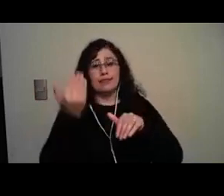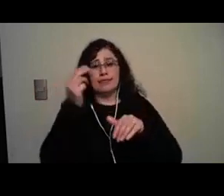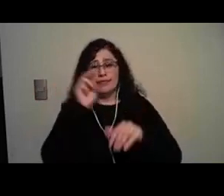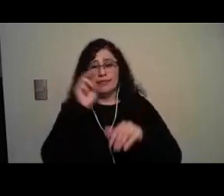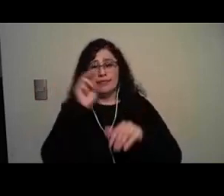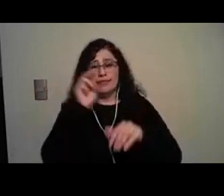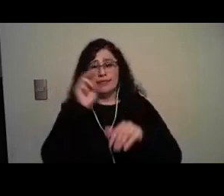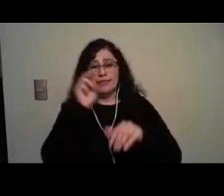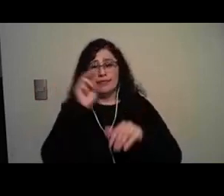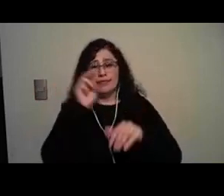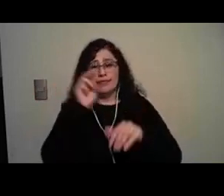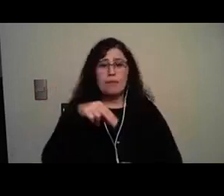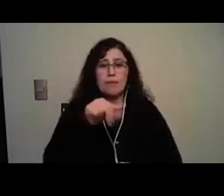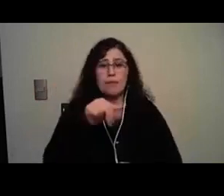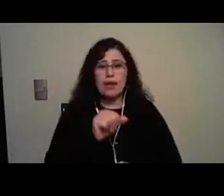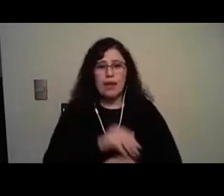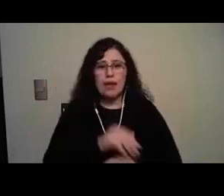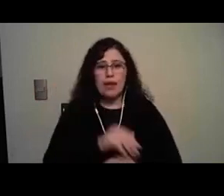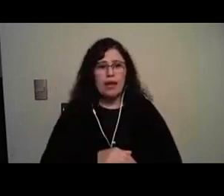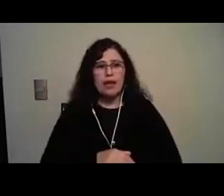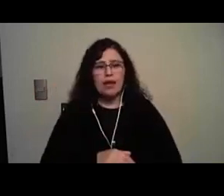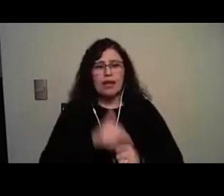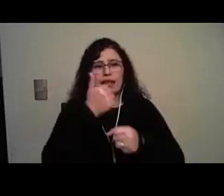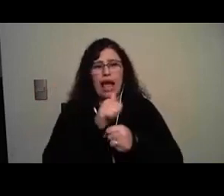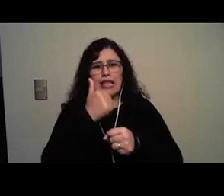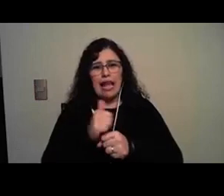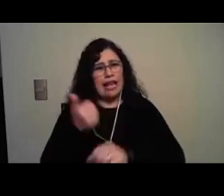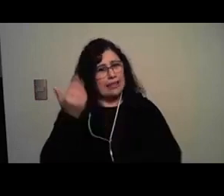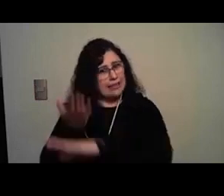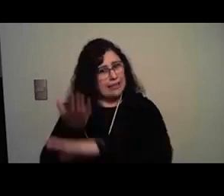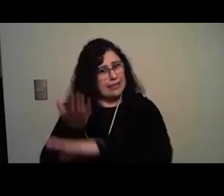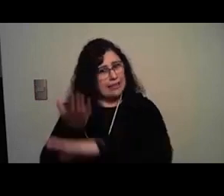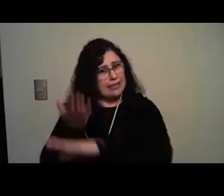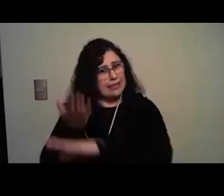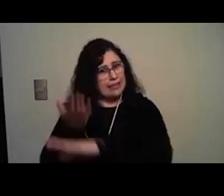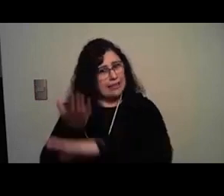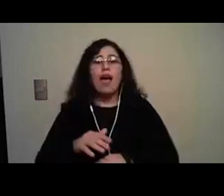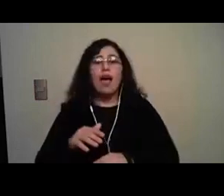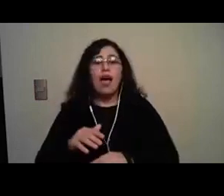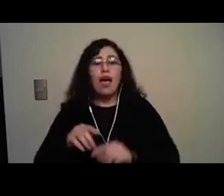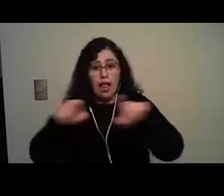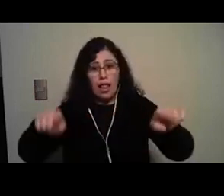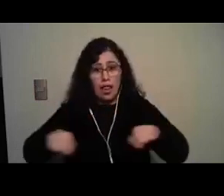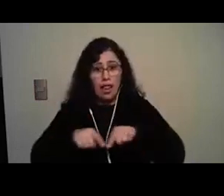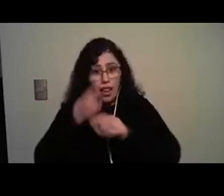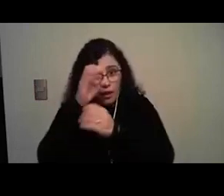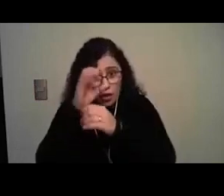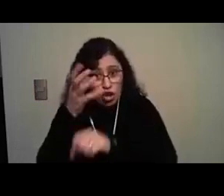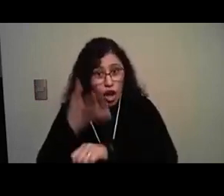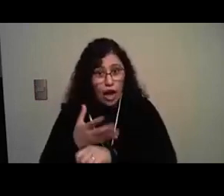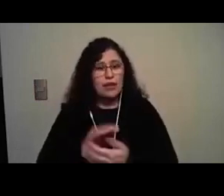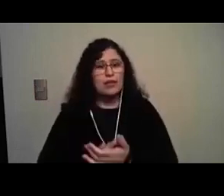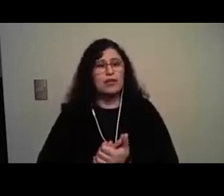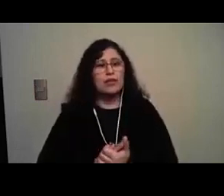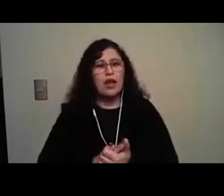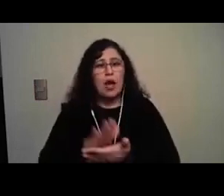perfecto, van a mejorar el taller. Y Paula dice que tenemos laboratorio, así es, pues yo he visto algunas fotografías ya, y hay laboratorio de